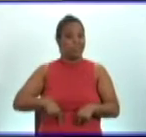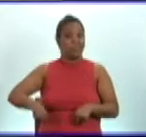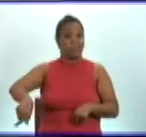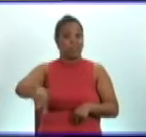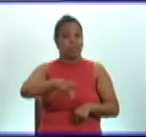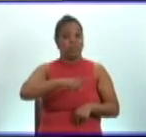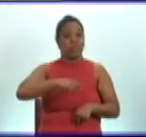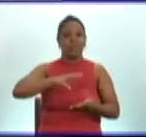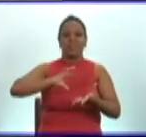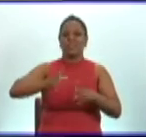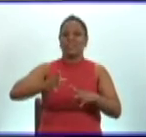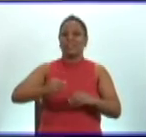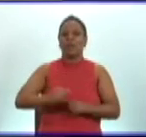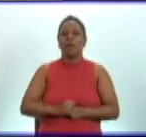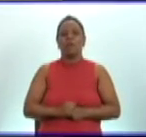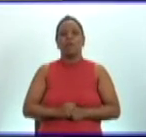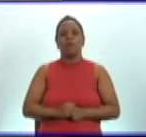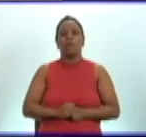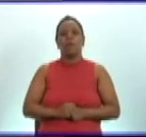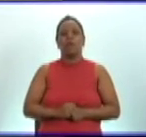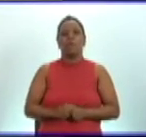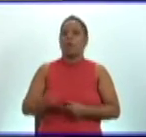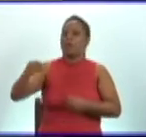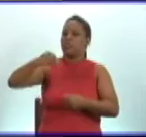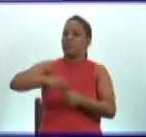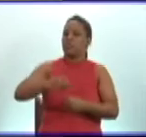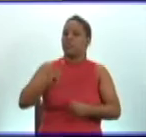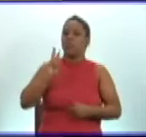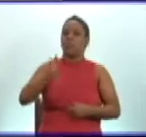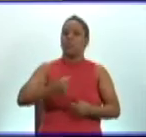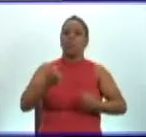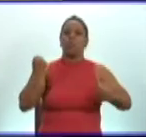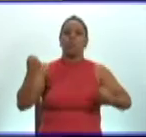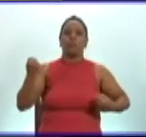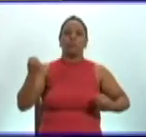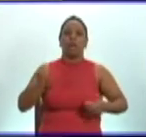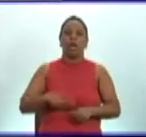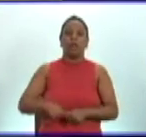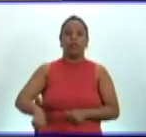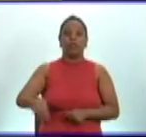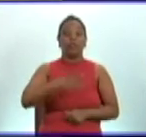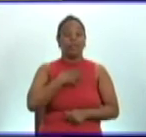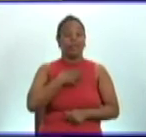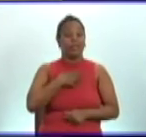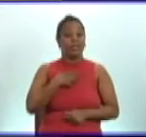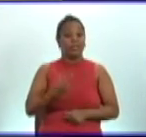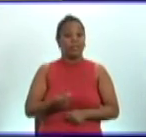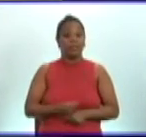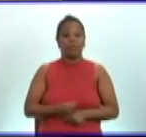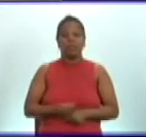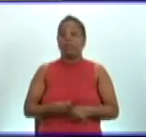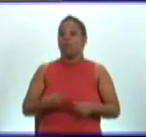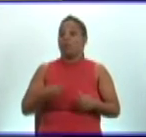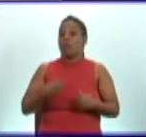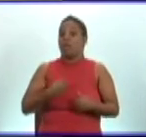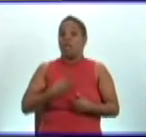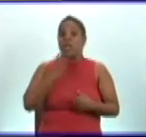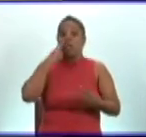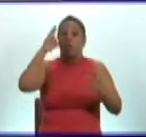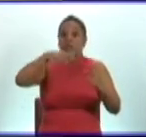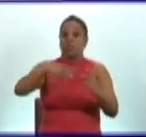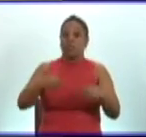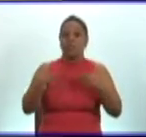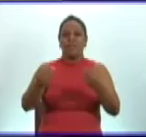rol y se alistaron como voluntarios. Y además que ellos tenían también ese propósito, muchachos, de infundir en la sociedad el temor,